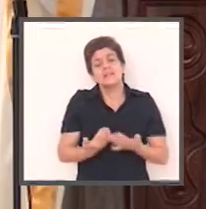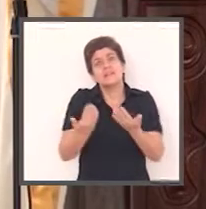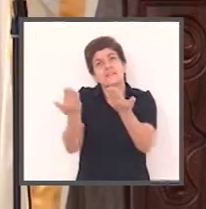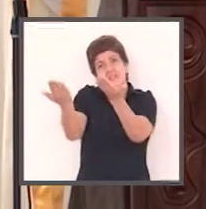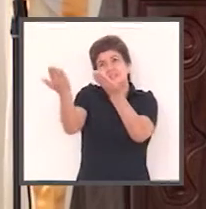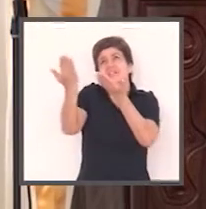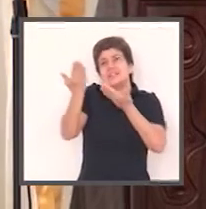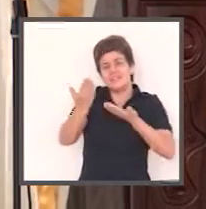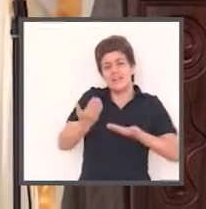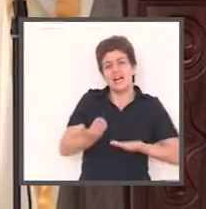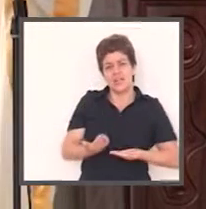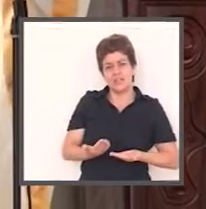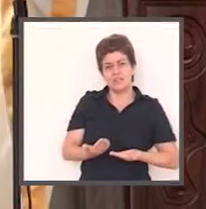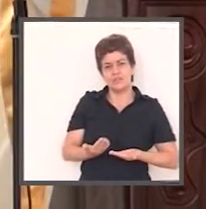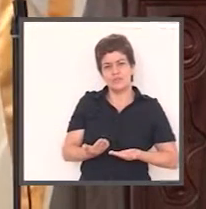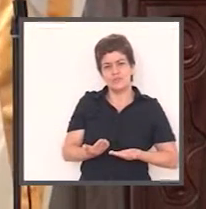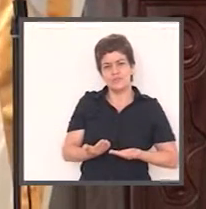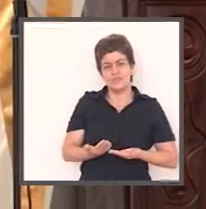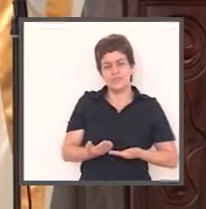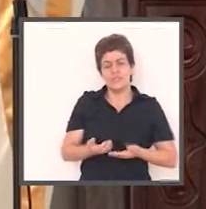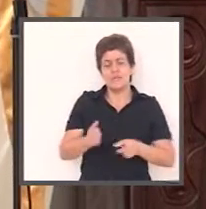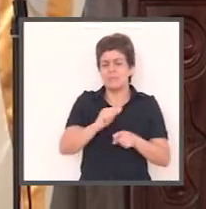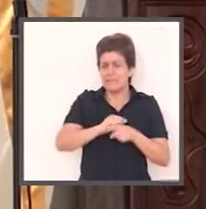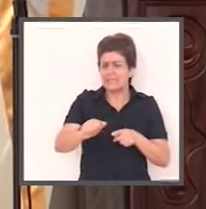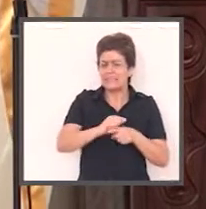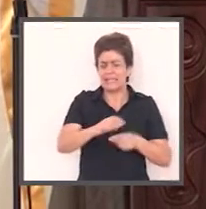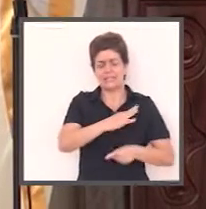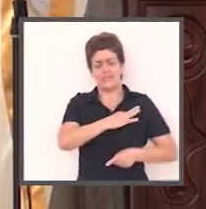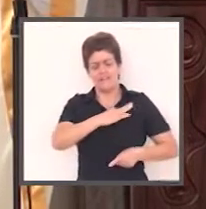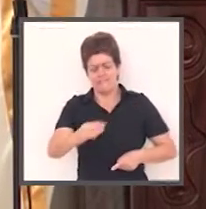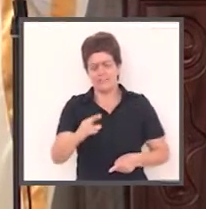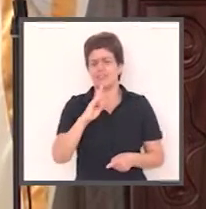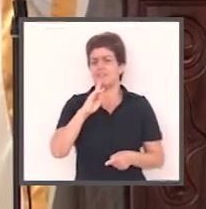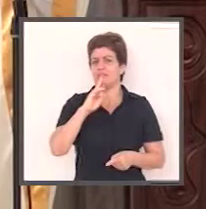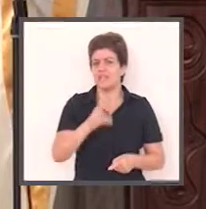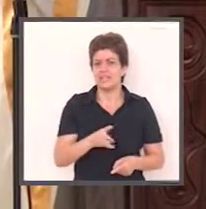Concédenos que, profesando la fe verdadera,